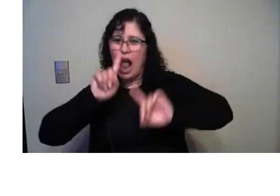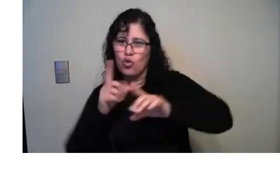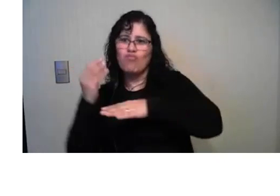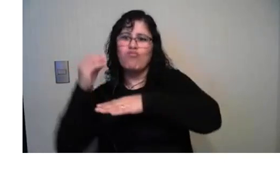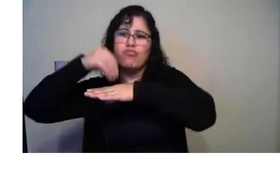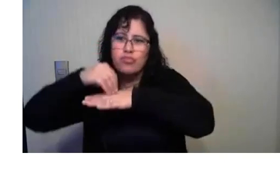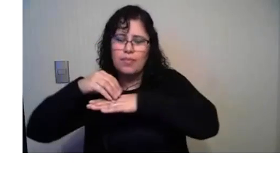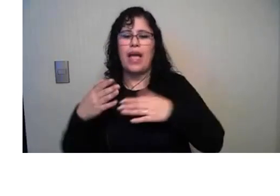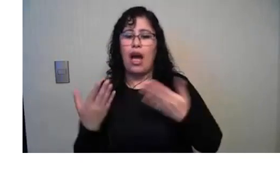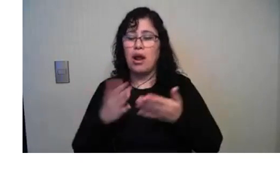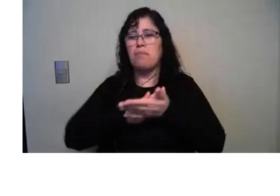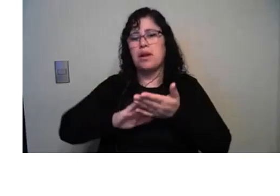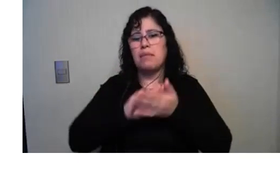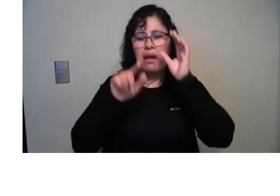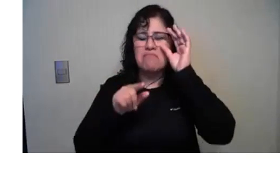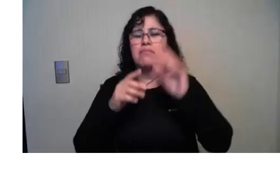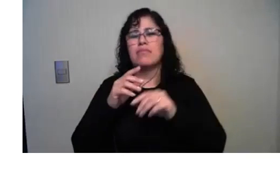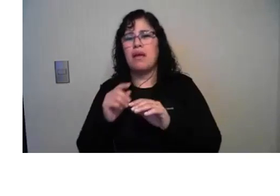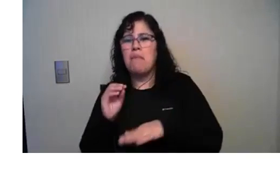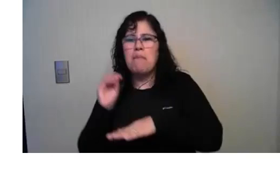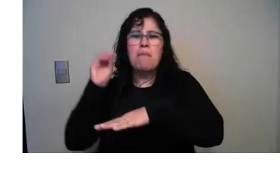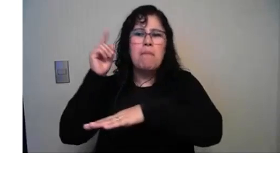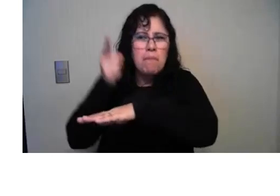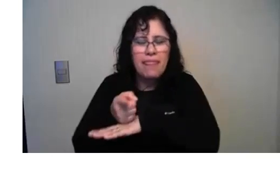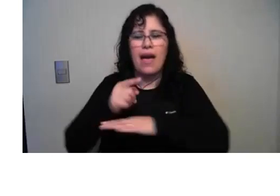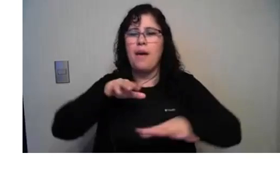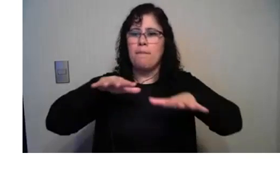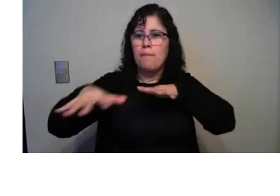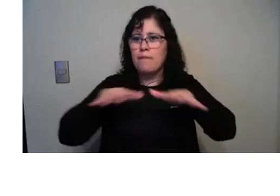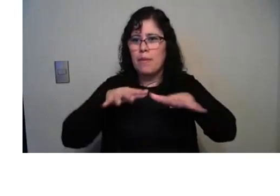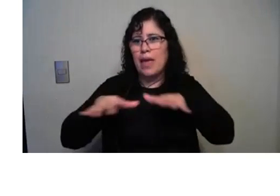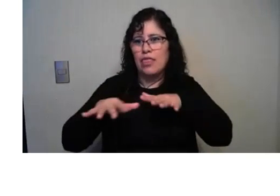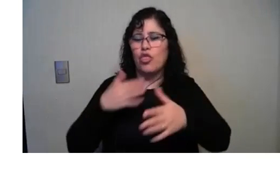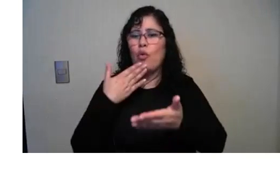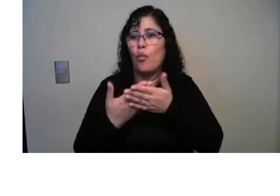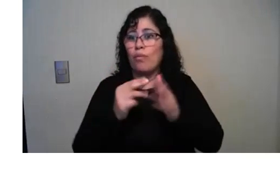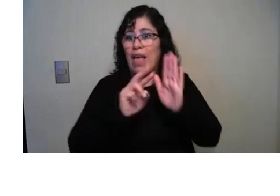un movimiento dada la información inicial a través de los receptores,